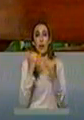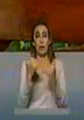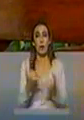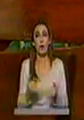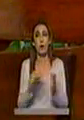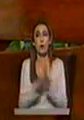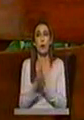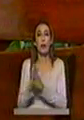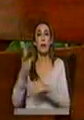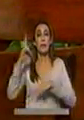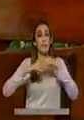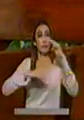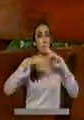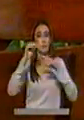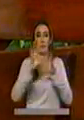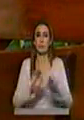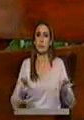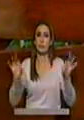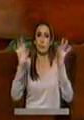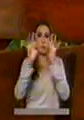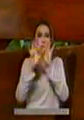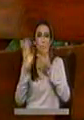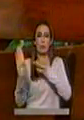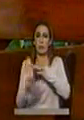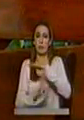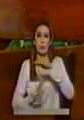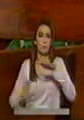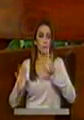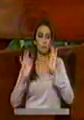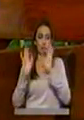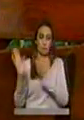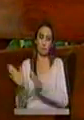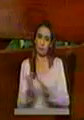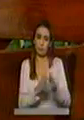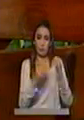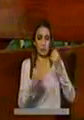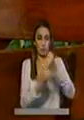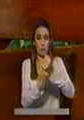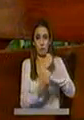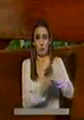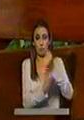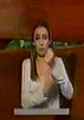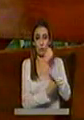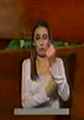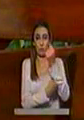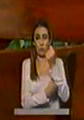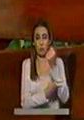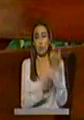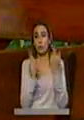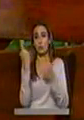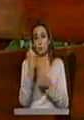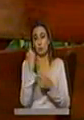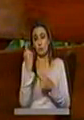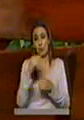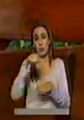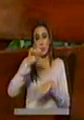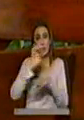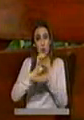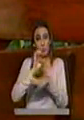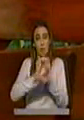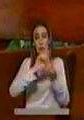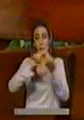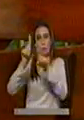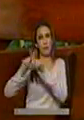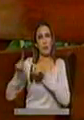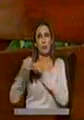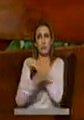tema de infraestructura es fundamental para poder fomentar y fortalecer el tema turístico, no solamente en Ecuador, sino en los distintos